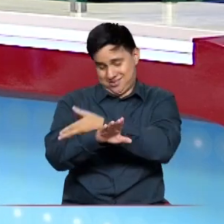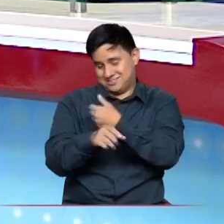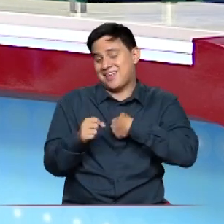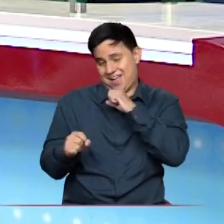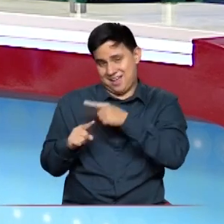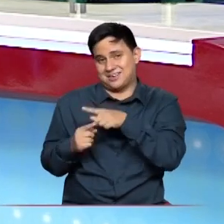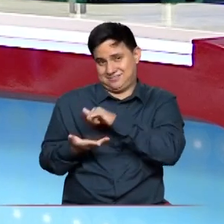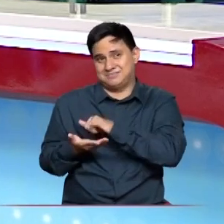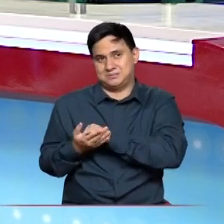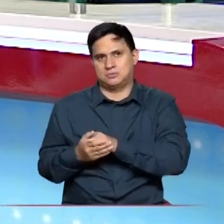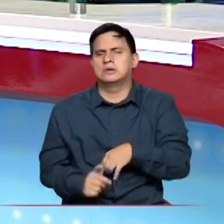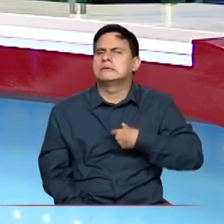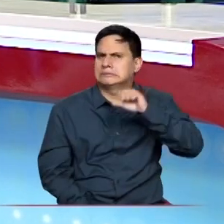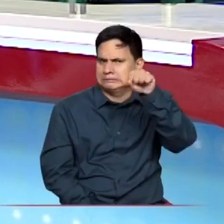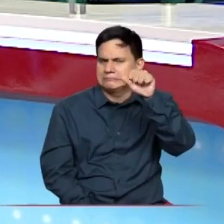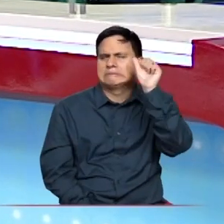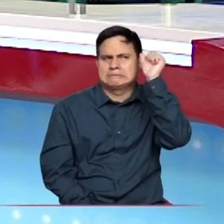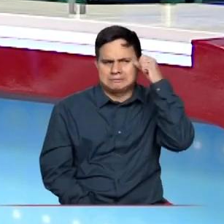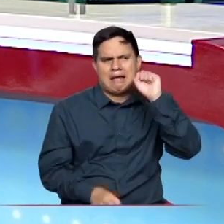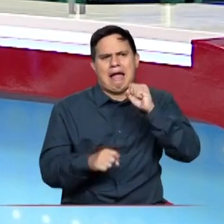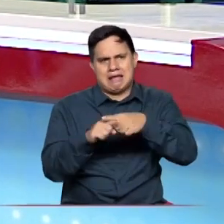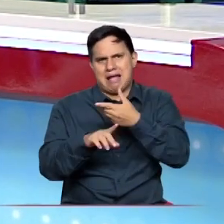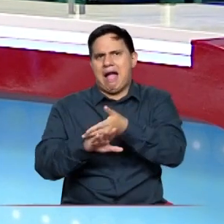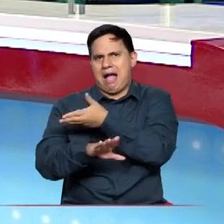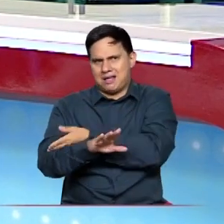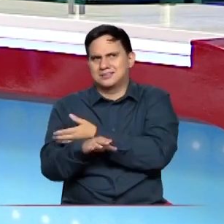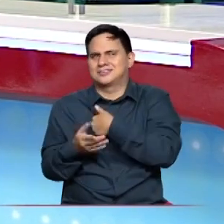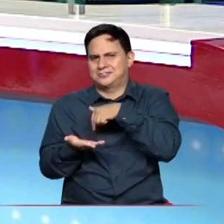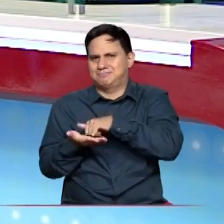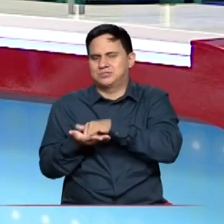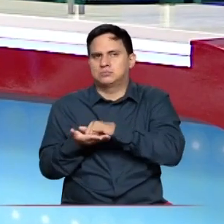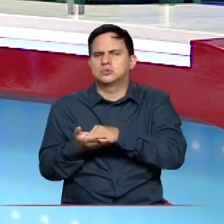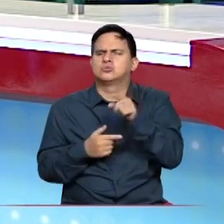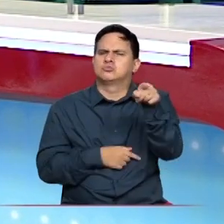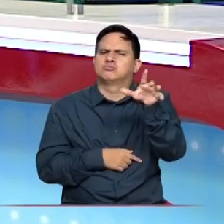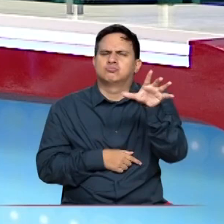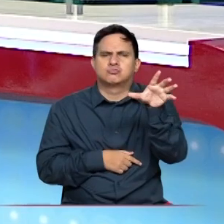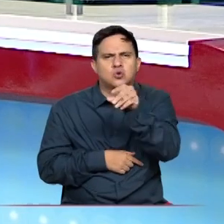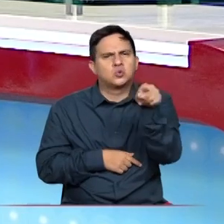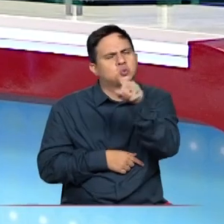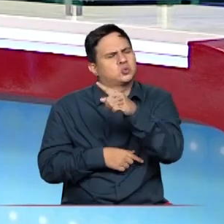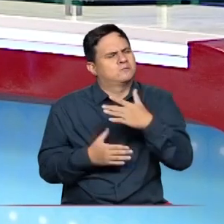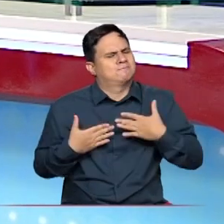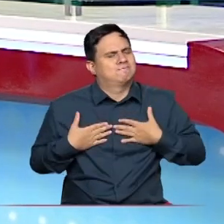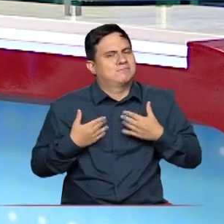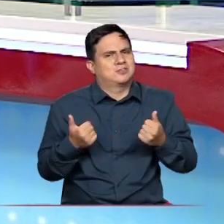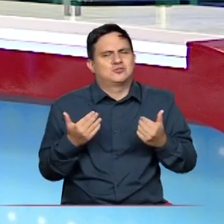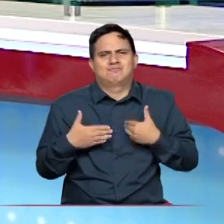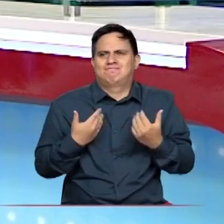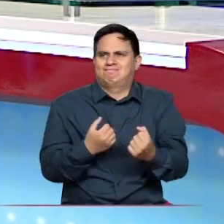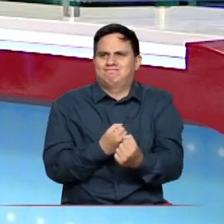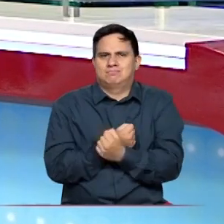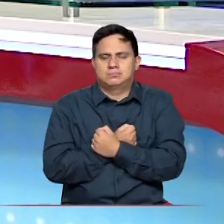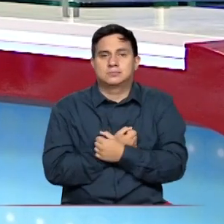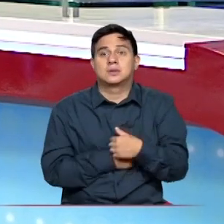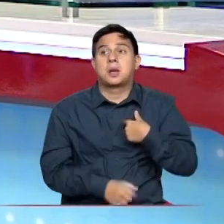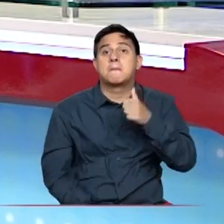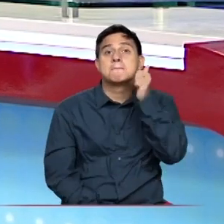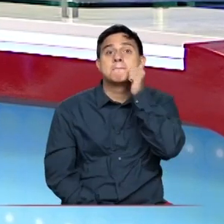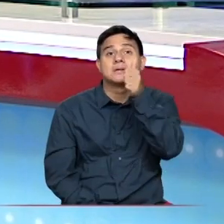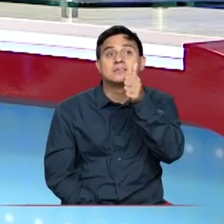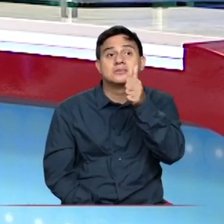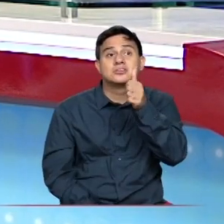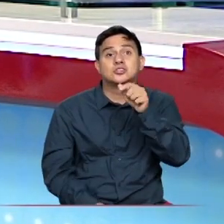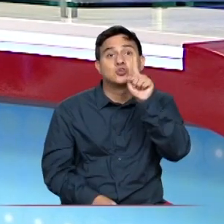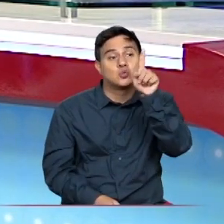mi Tefa, fue nuestra casa. Y a Mauri, a los nuevos integrantes, los queremos mucho. Yo mañana a la 1:40 estaré despidiéndome de